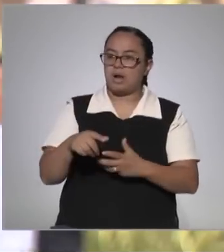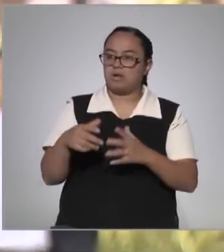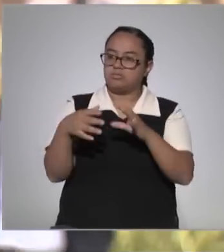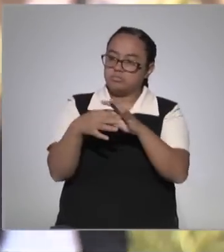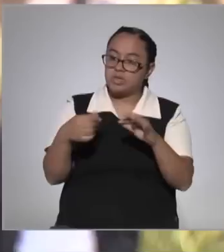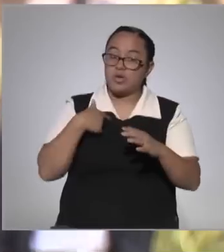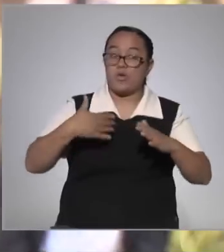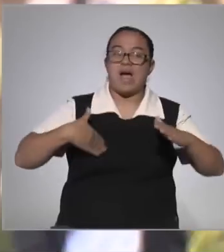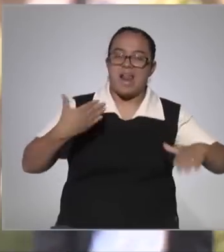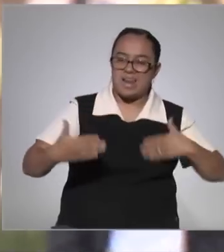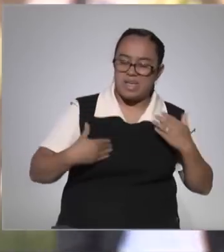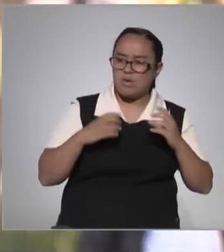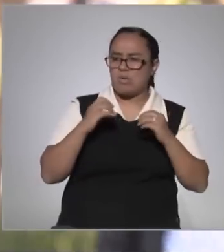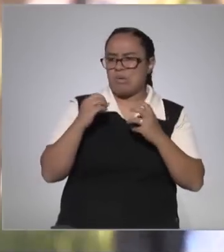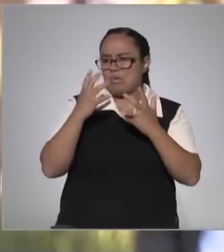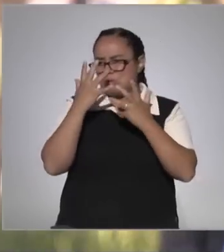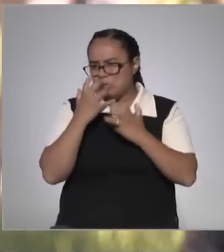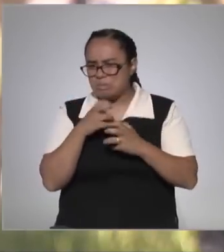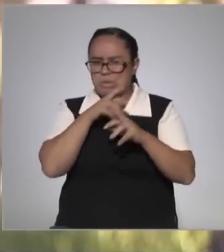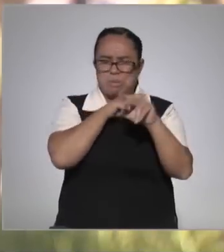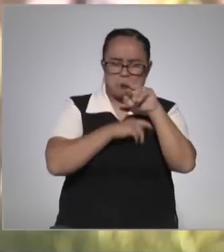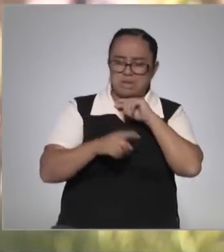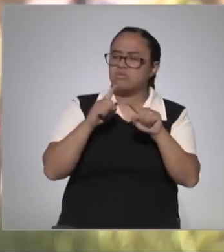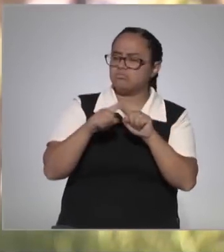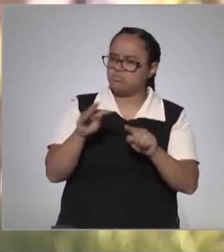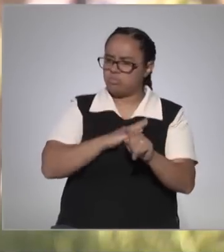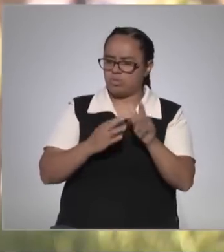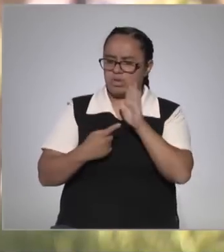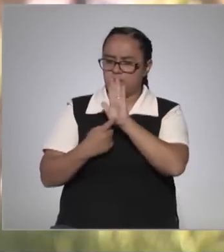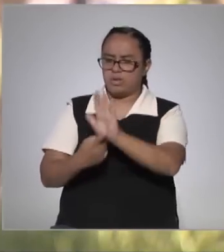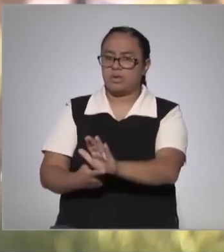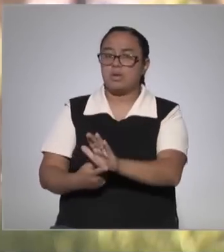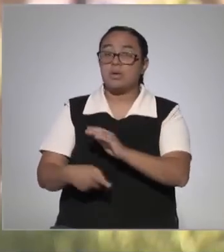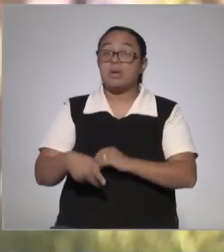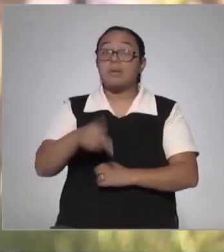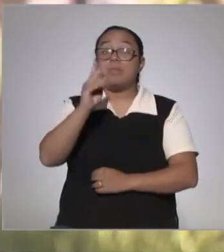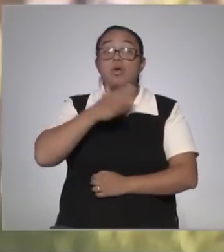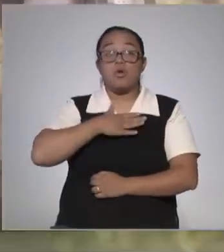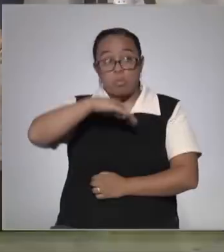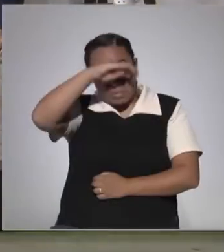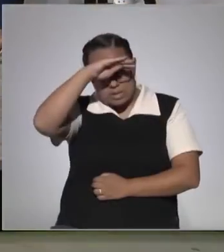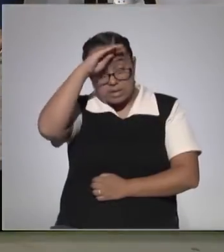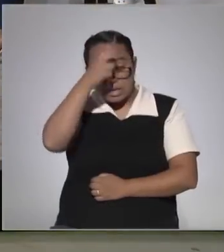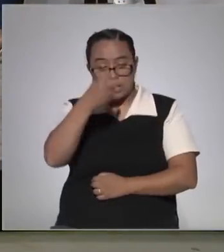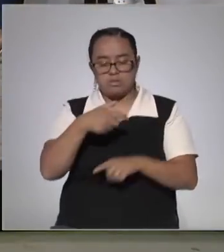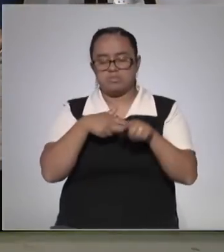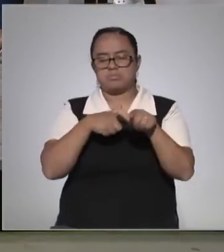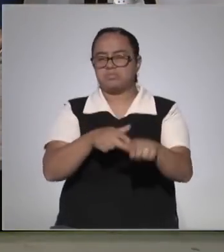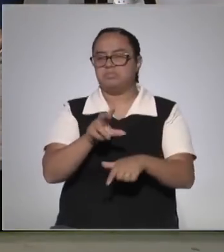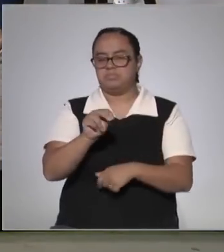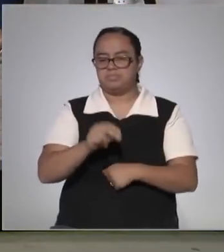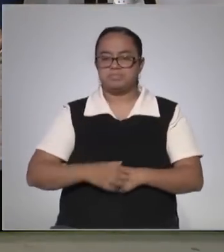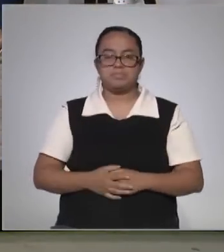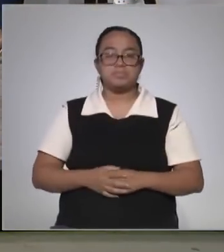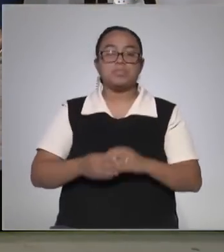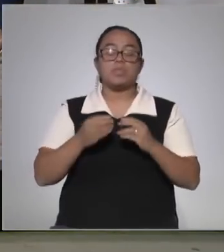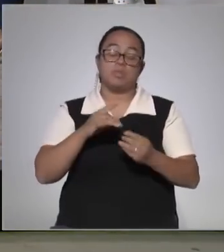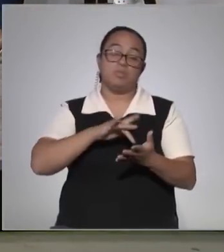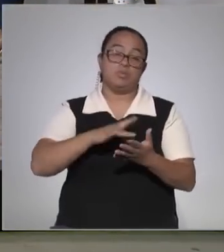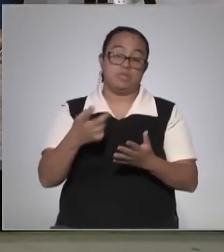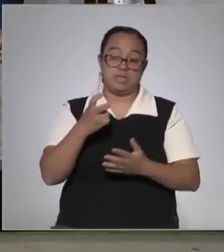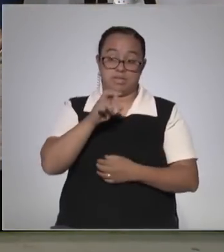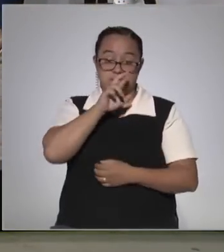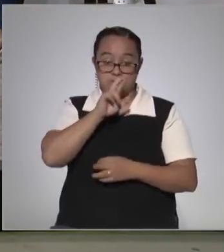frustraciones, alegrías, penas, pero no es algo que me quite el sueño. Muchas gracias por todas las respuestas que